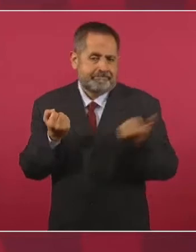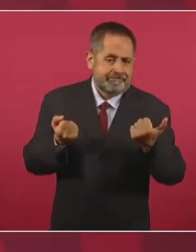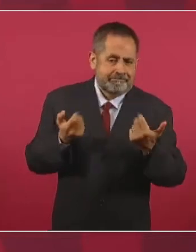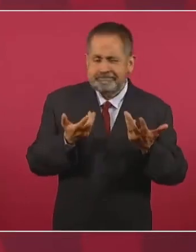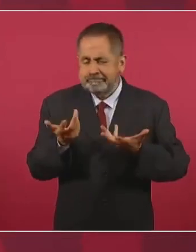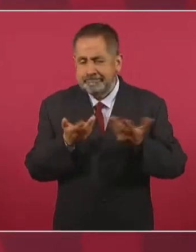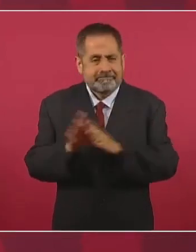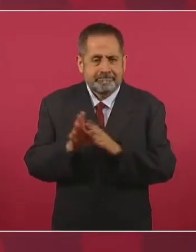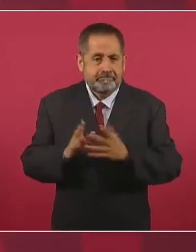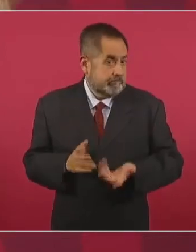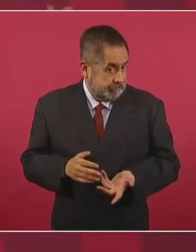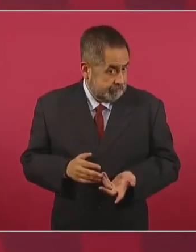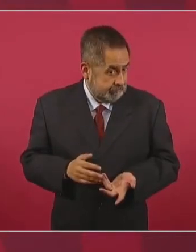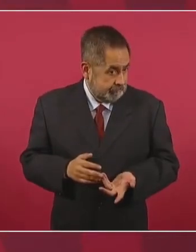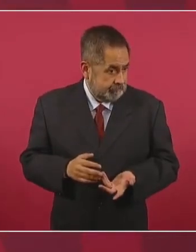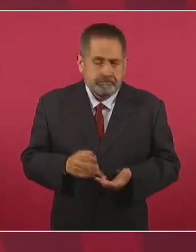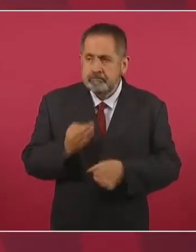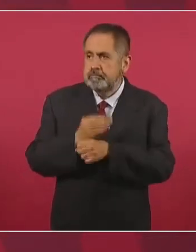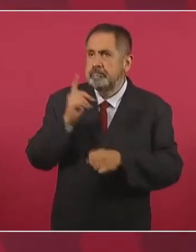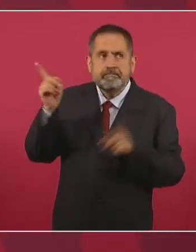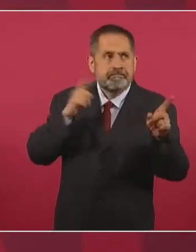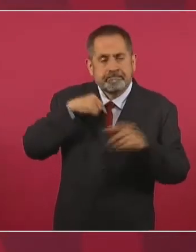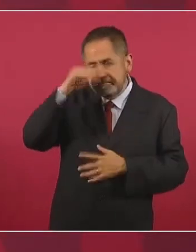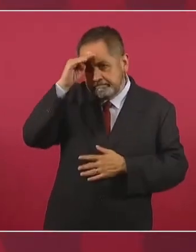¿Qué están pensando?